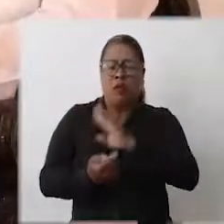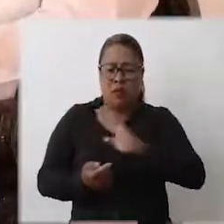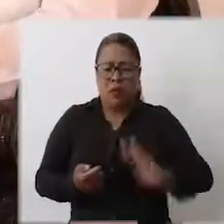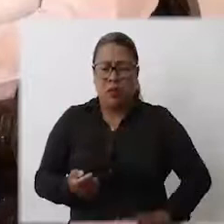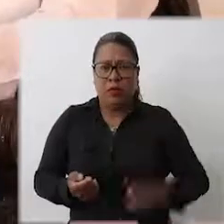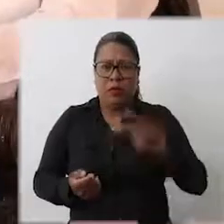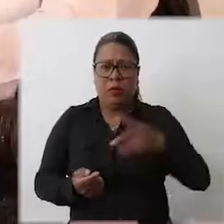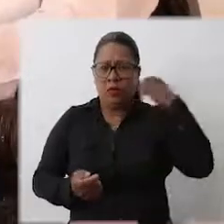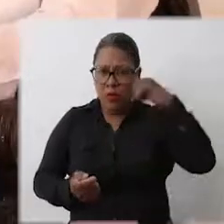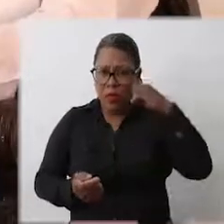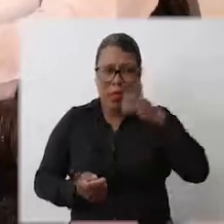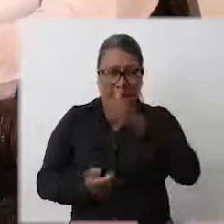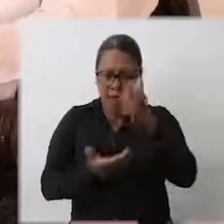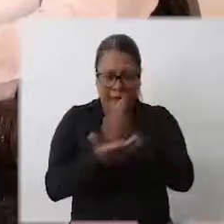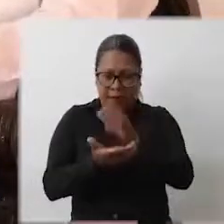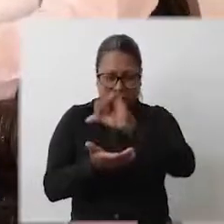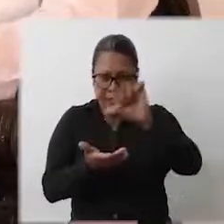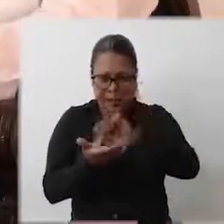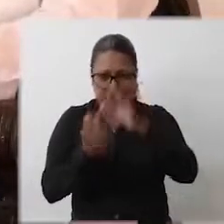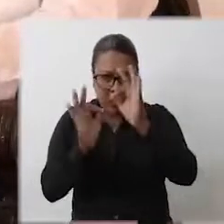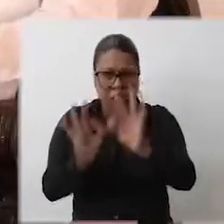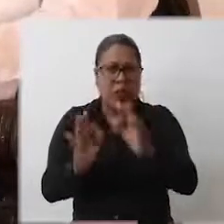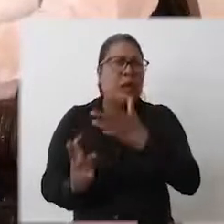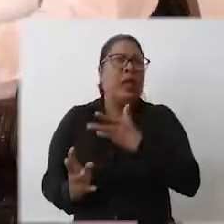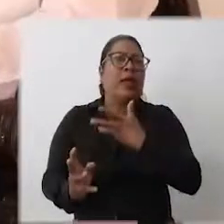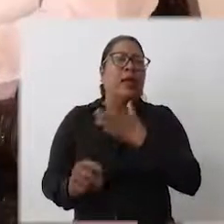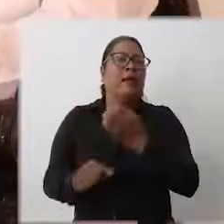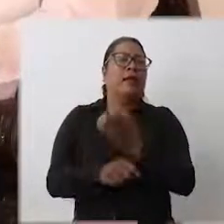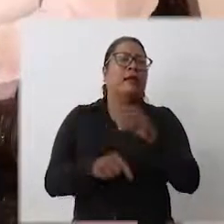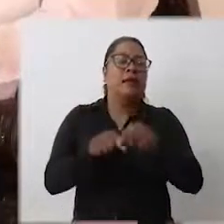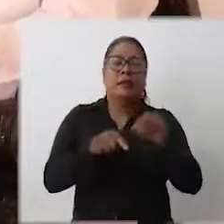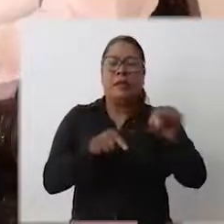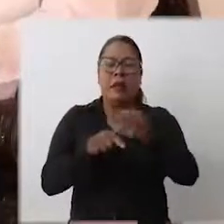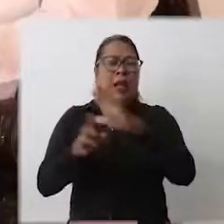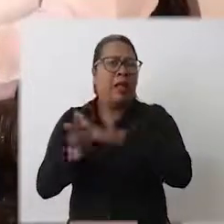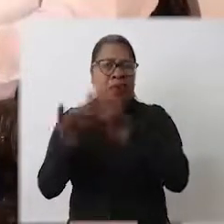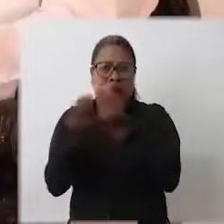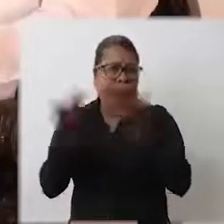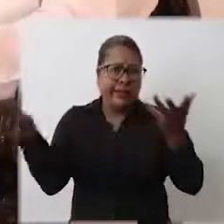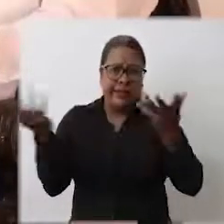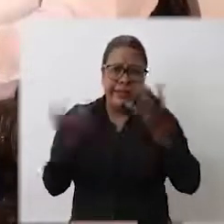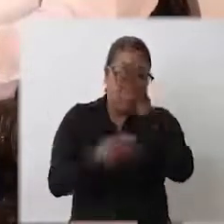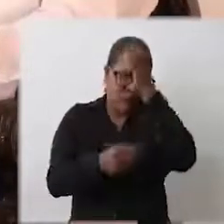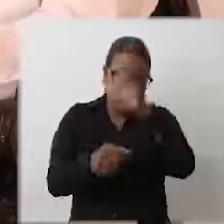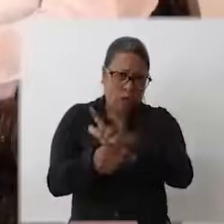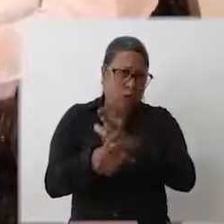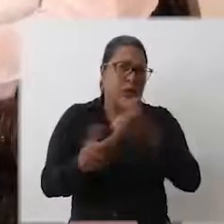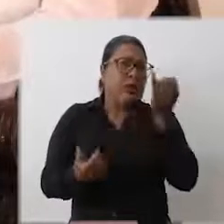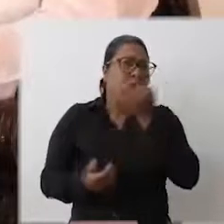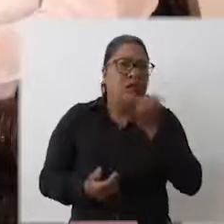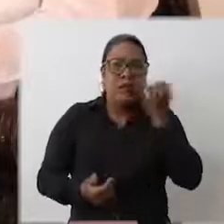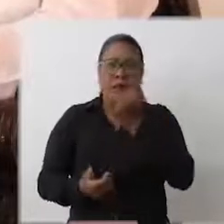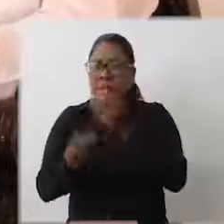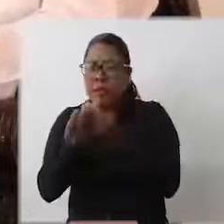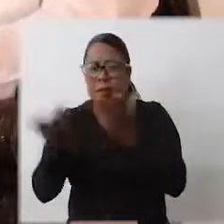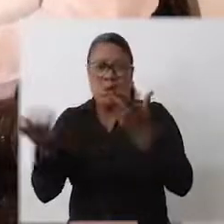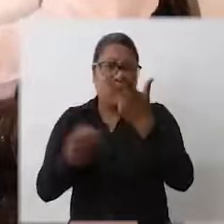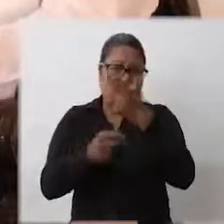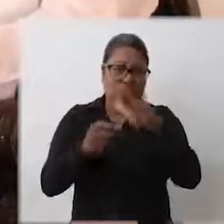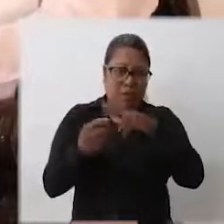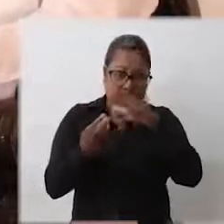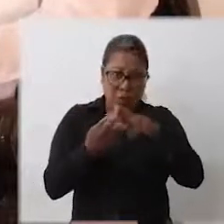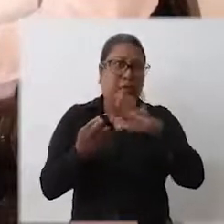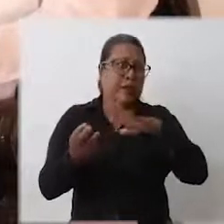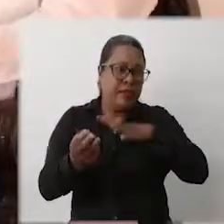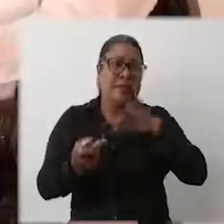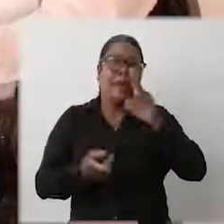dejemos pasar por alto desde los espacios en los que estemos para que este día 21 de febrero en verdad no solo